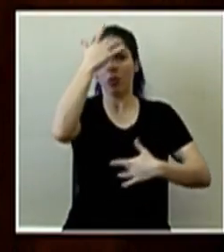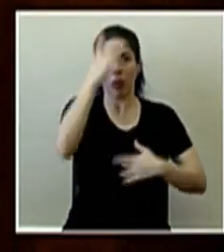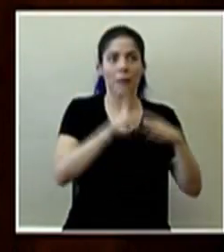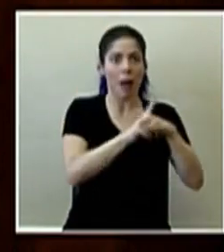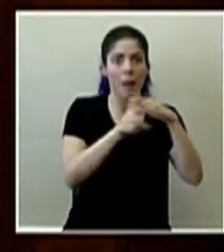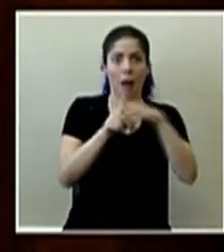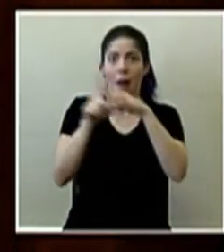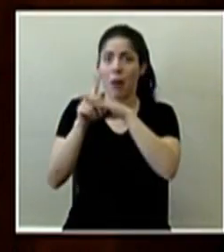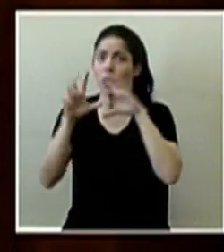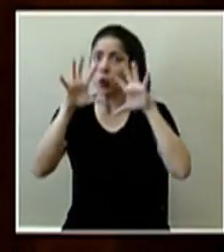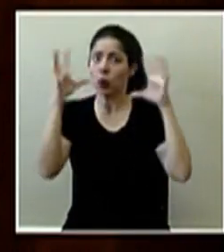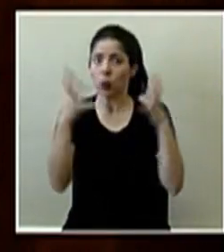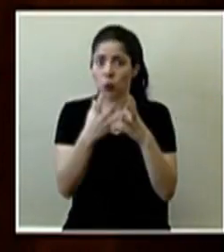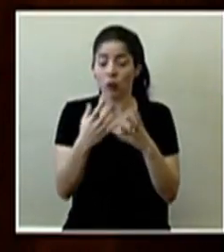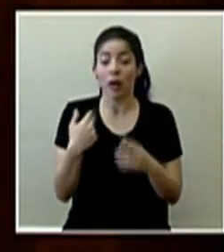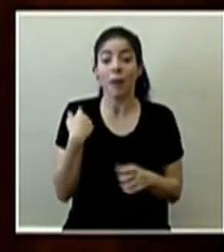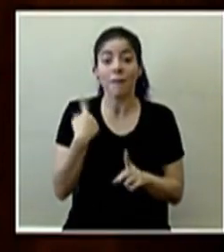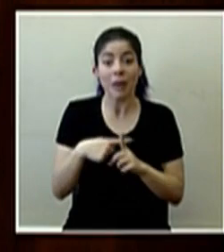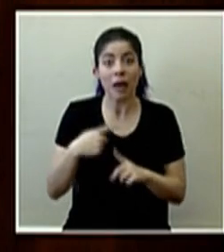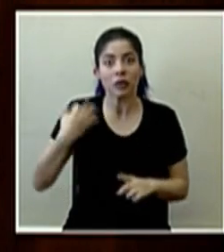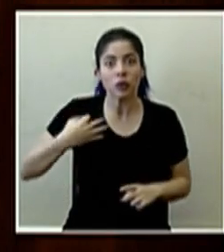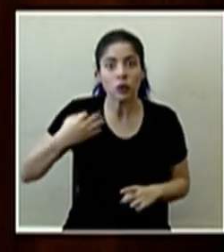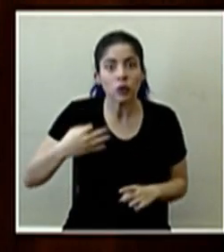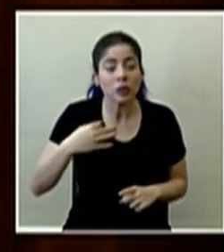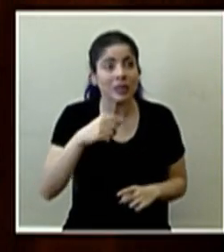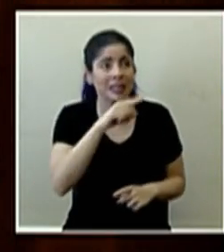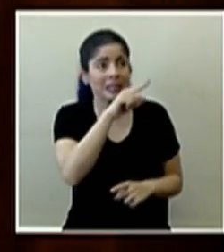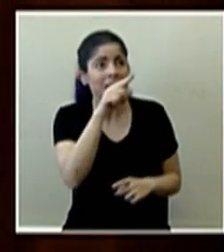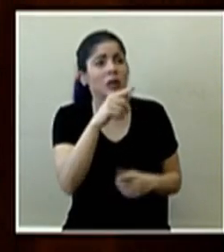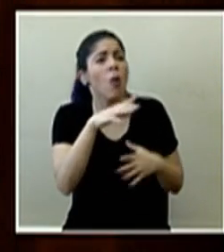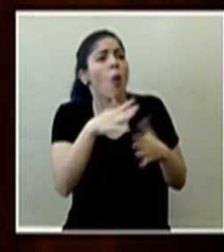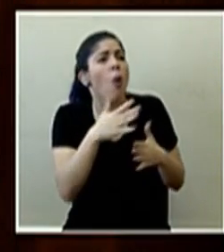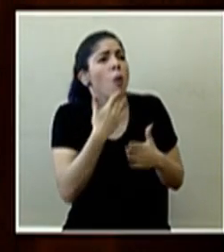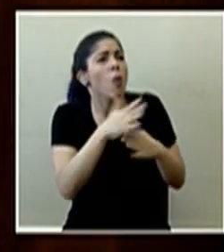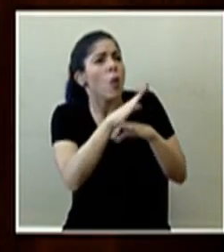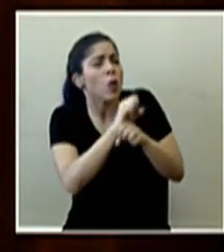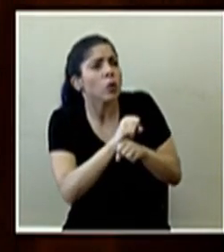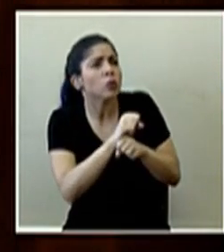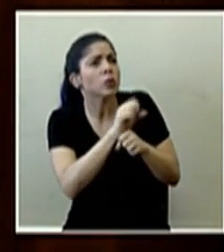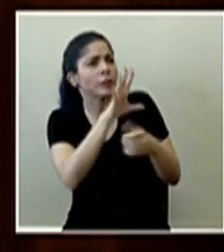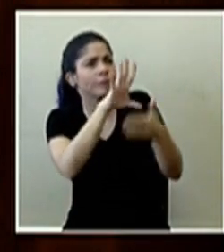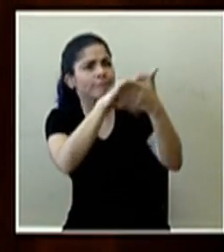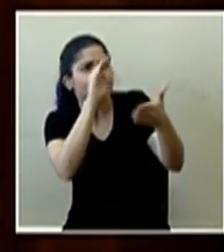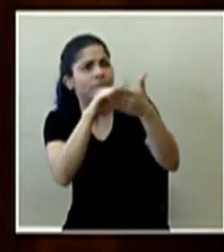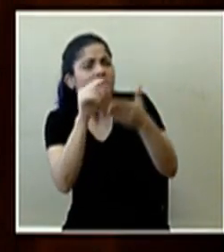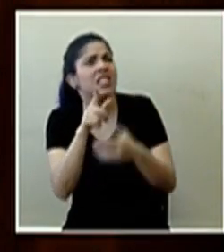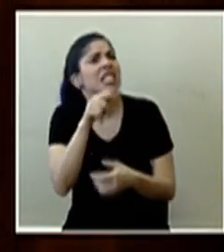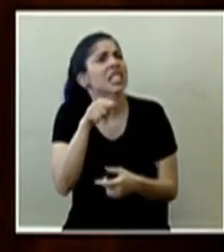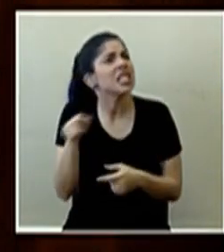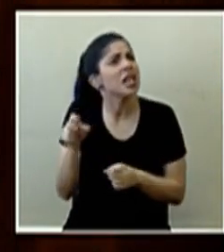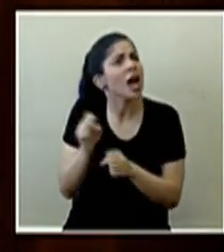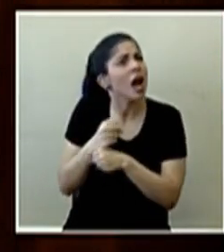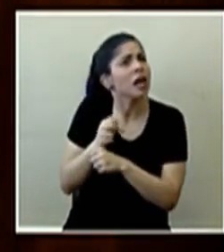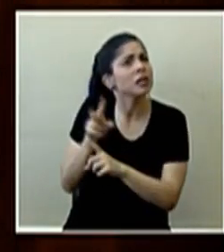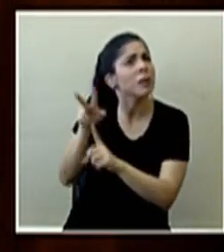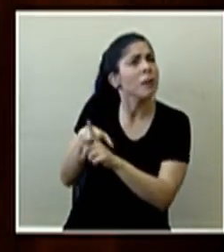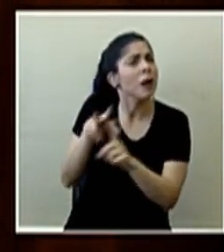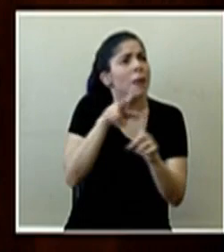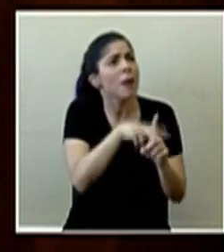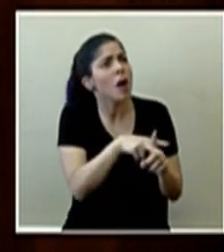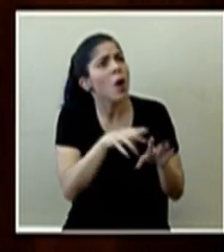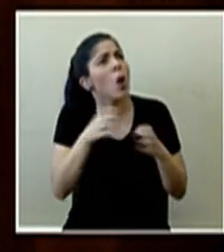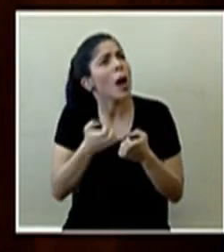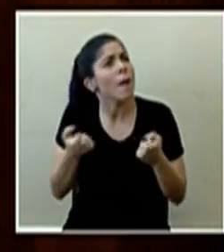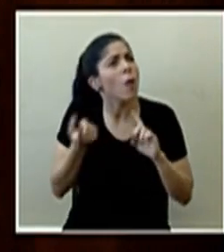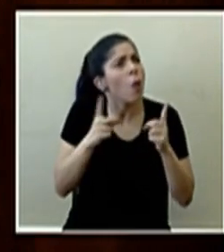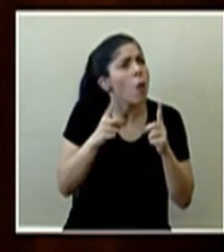y aprendemos todos los días de las mejores prácticas, de quién tiene que usar qué tipo de